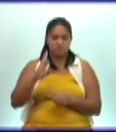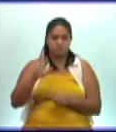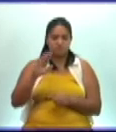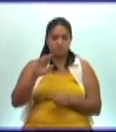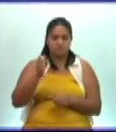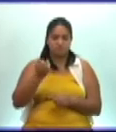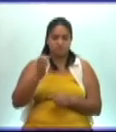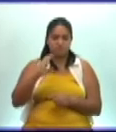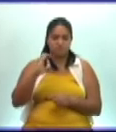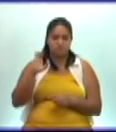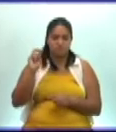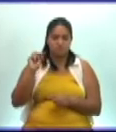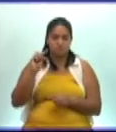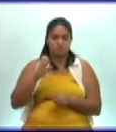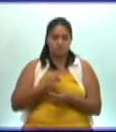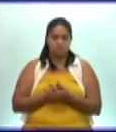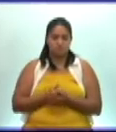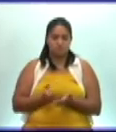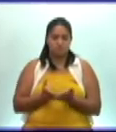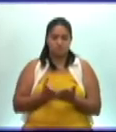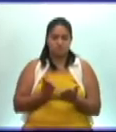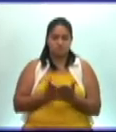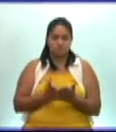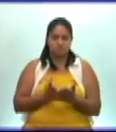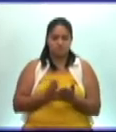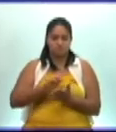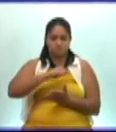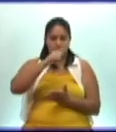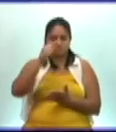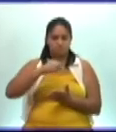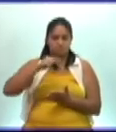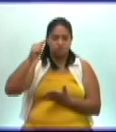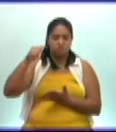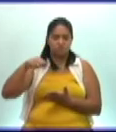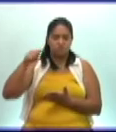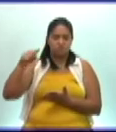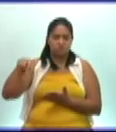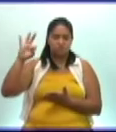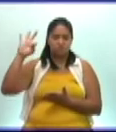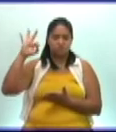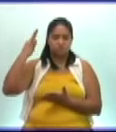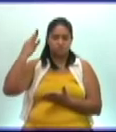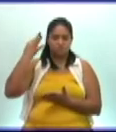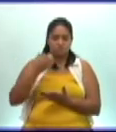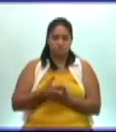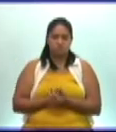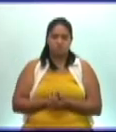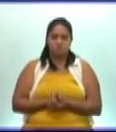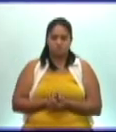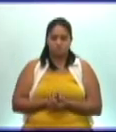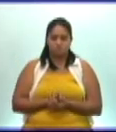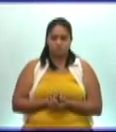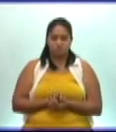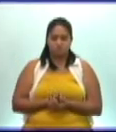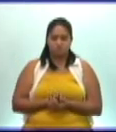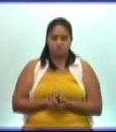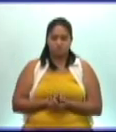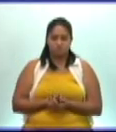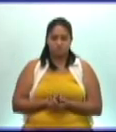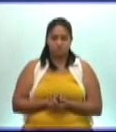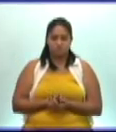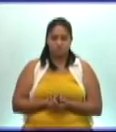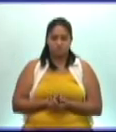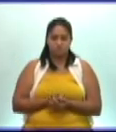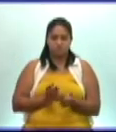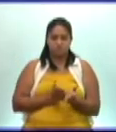que romper al estudiar las ondas luminosas. Entonces, yo les propongo entonces como continuidad